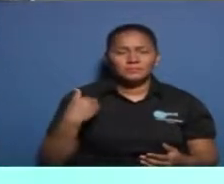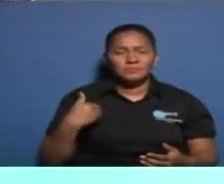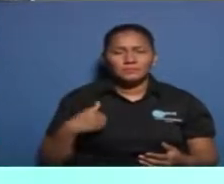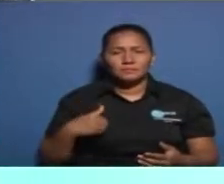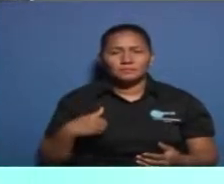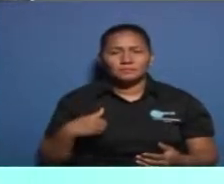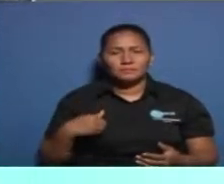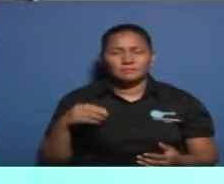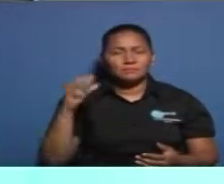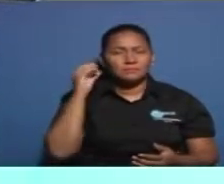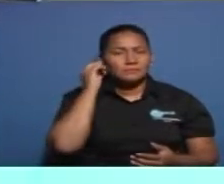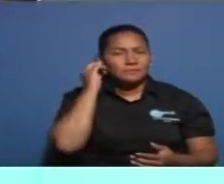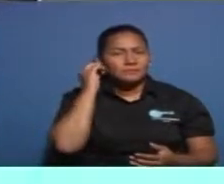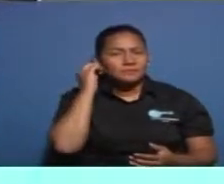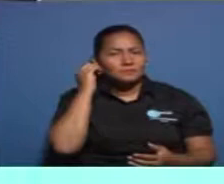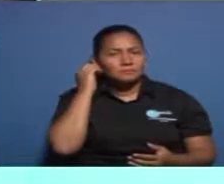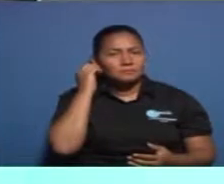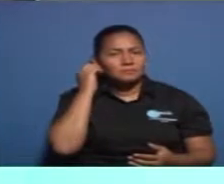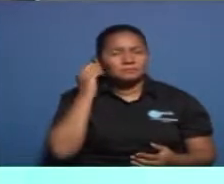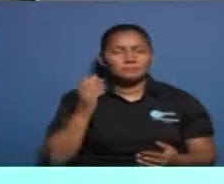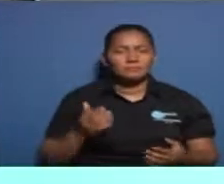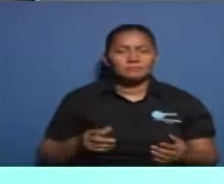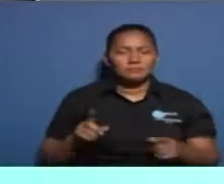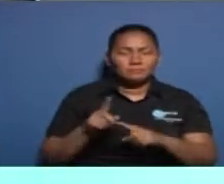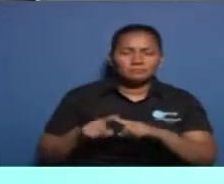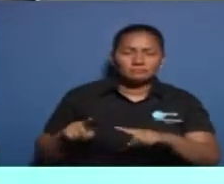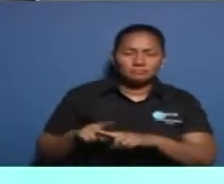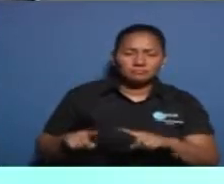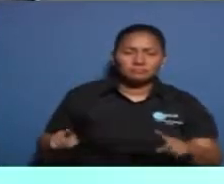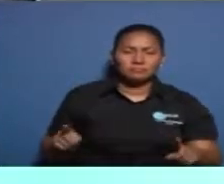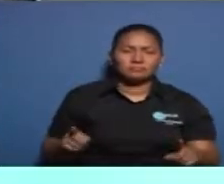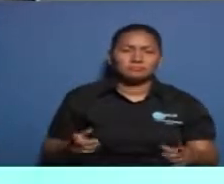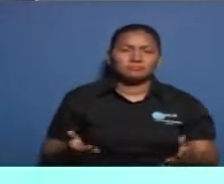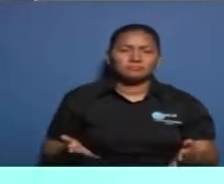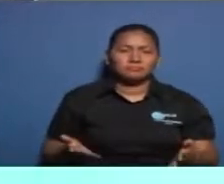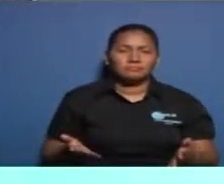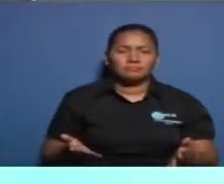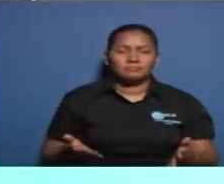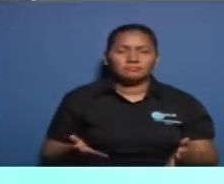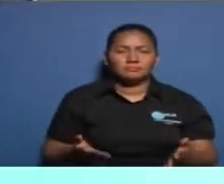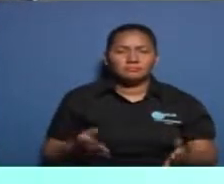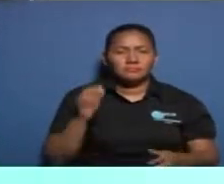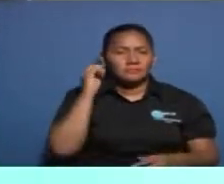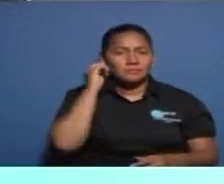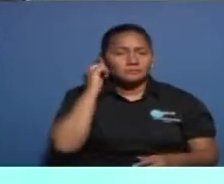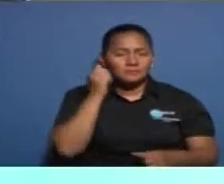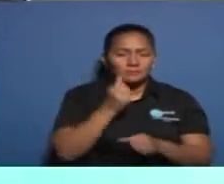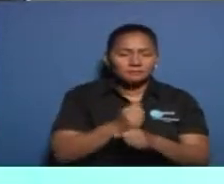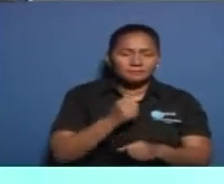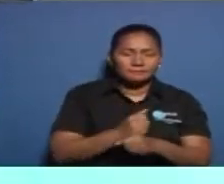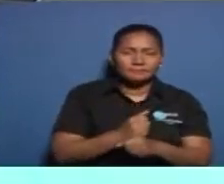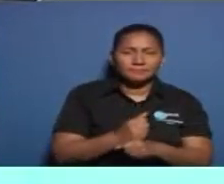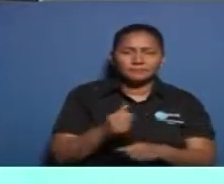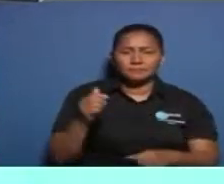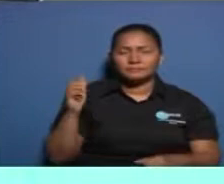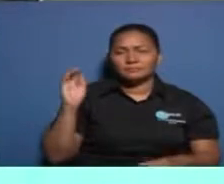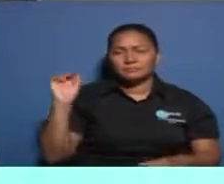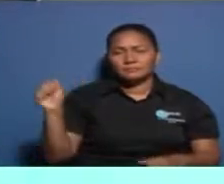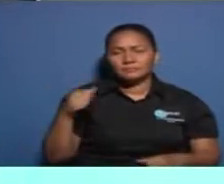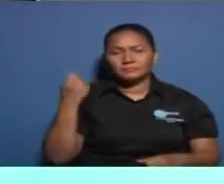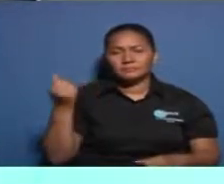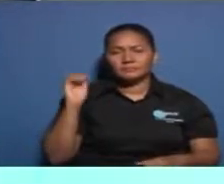mujeres trabajamos en panamá en promedio según el inec 15 horas adicionales a nuestro trabajo